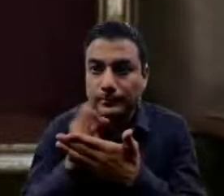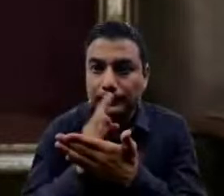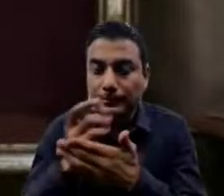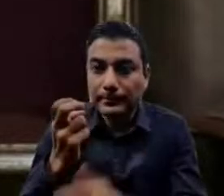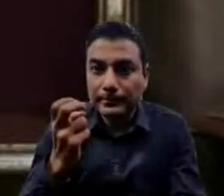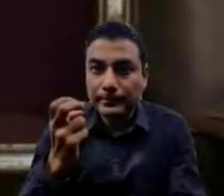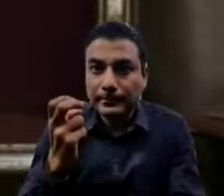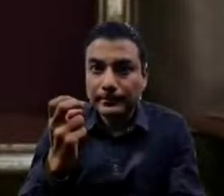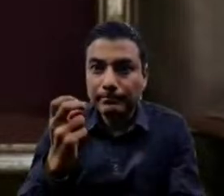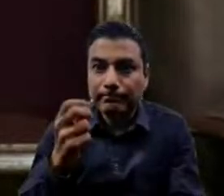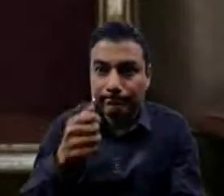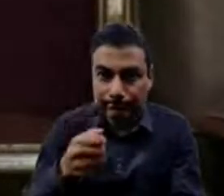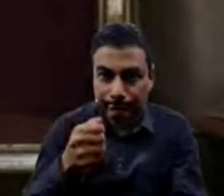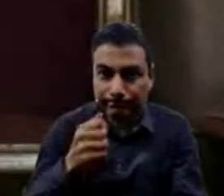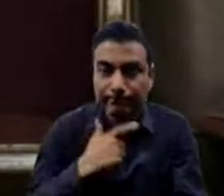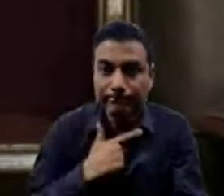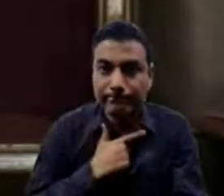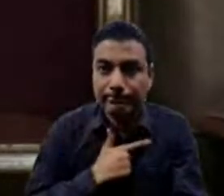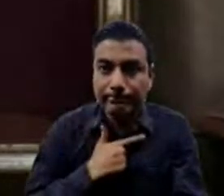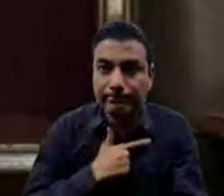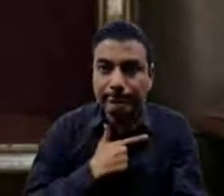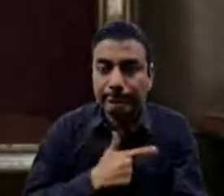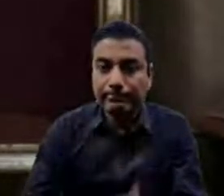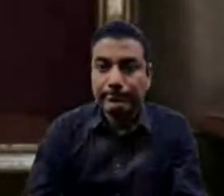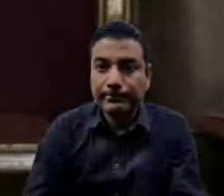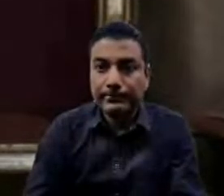supuesto, le saludamos desde aquí. Muchas gracias, diputada.